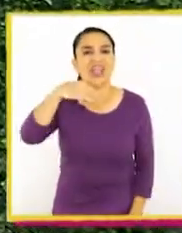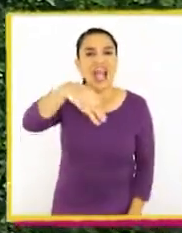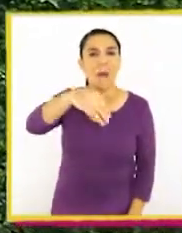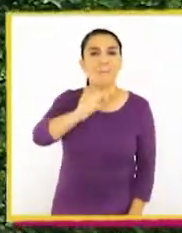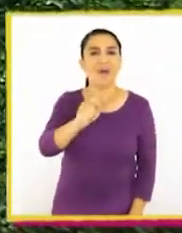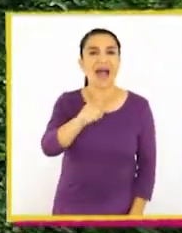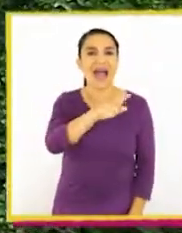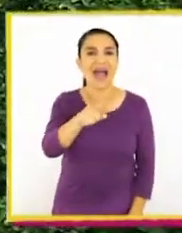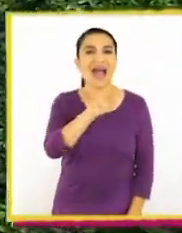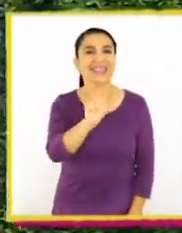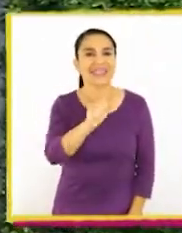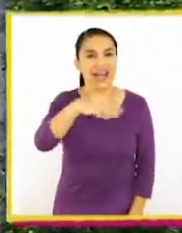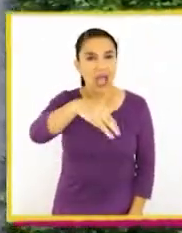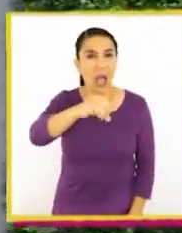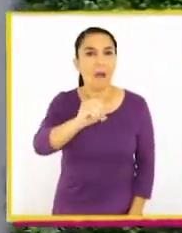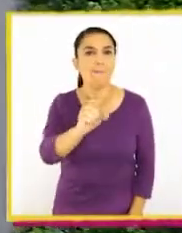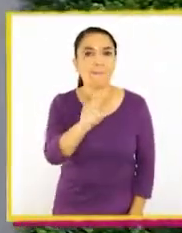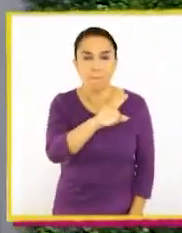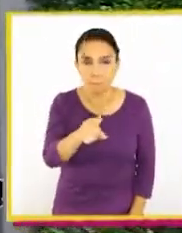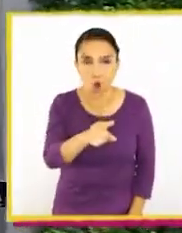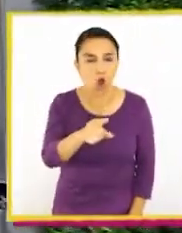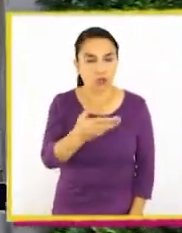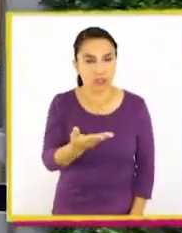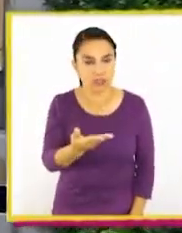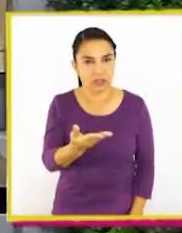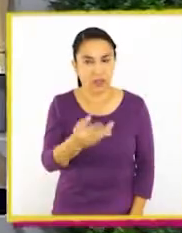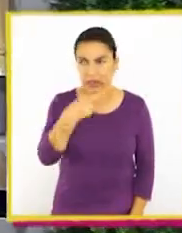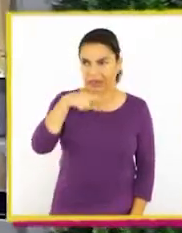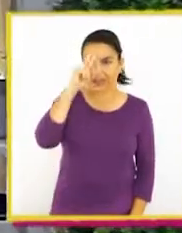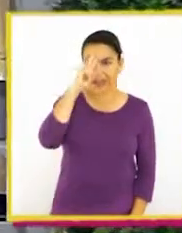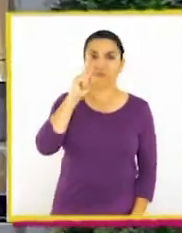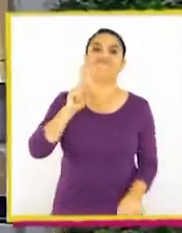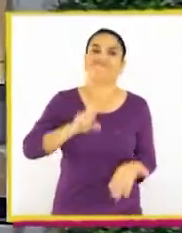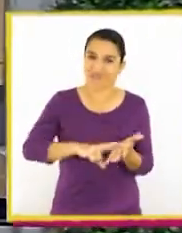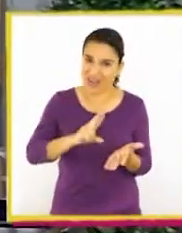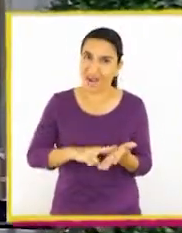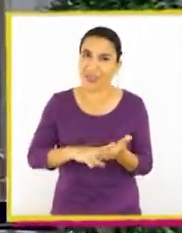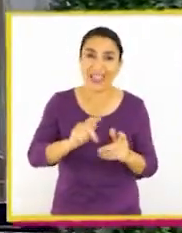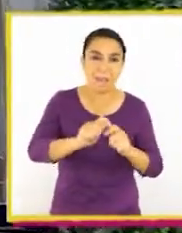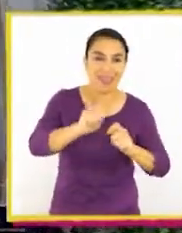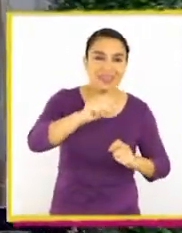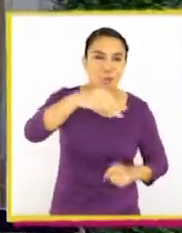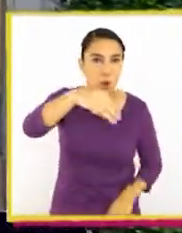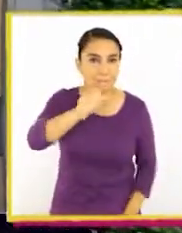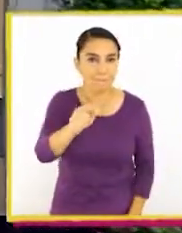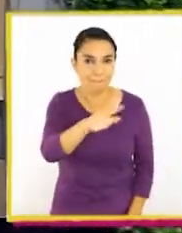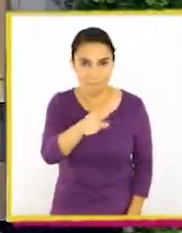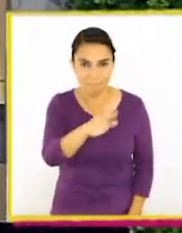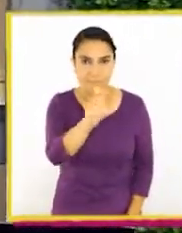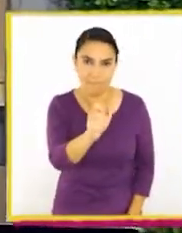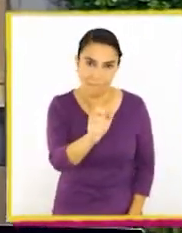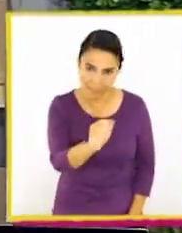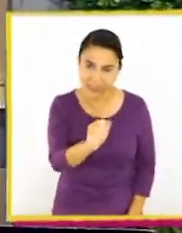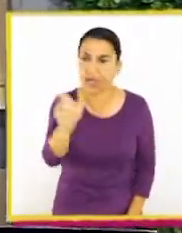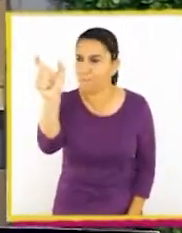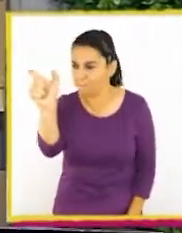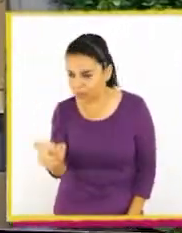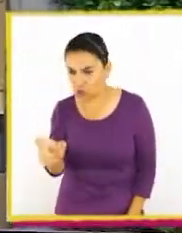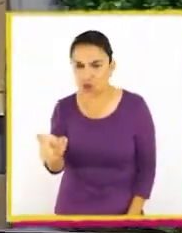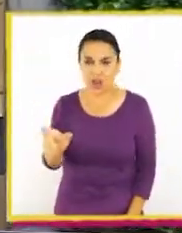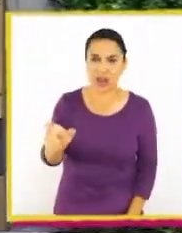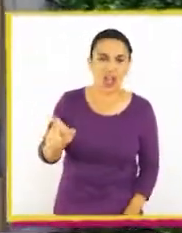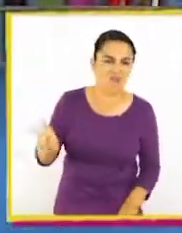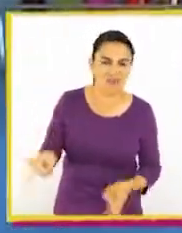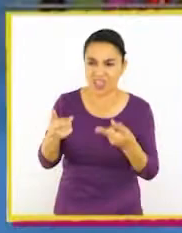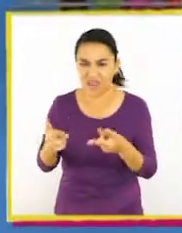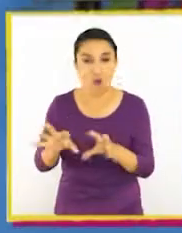masamos. Así es. Aunque suene raro, eso es lo que realmente hacemos. Medimos la masa de esa persona, ser vivo u